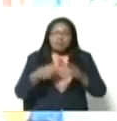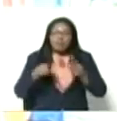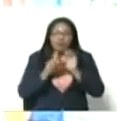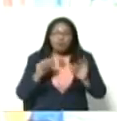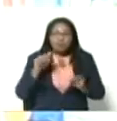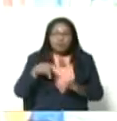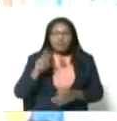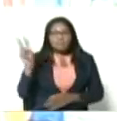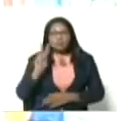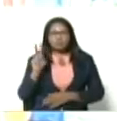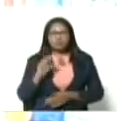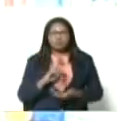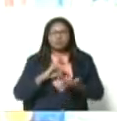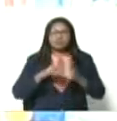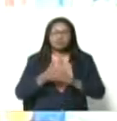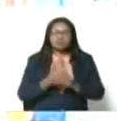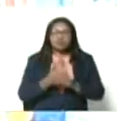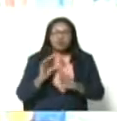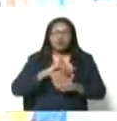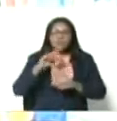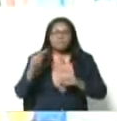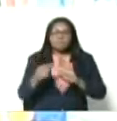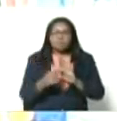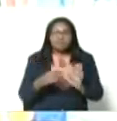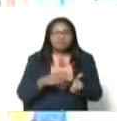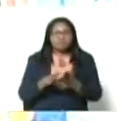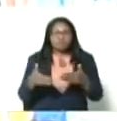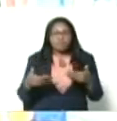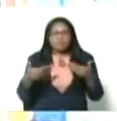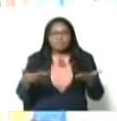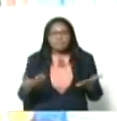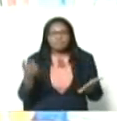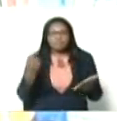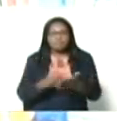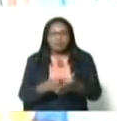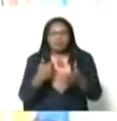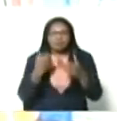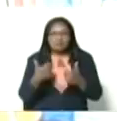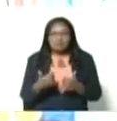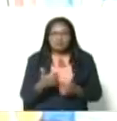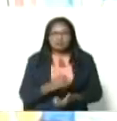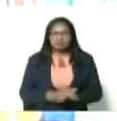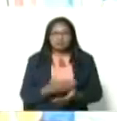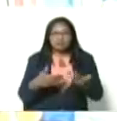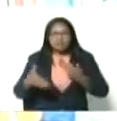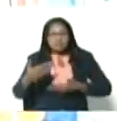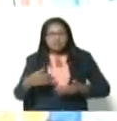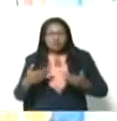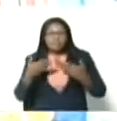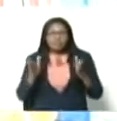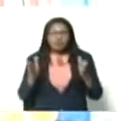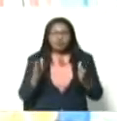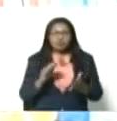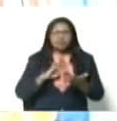en Venezuela son absolutamente solidarias, ¿verdad? Entonces, el servicio público del